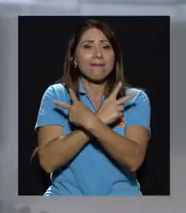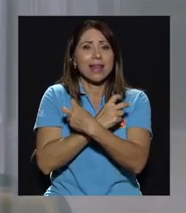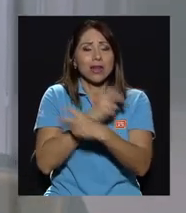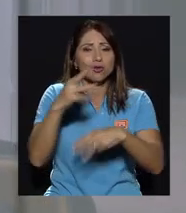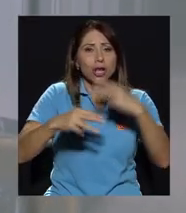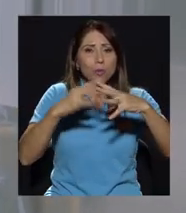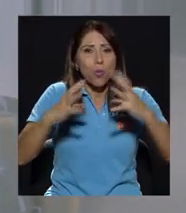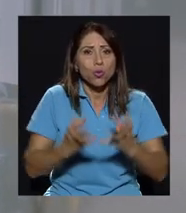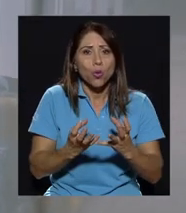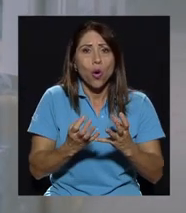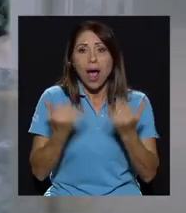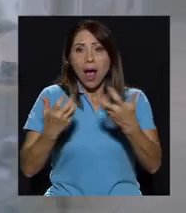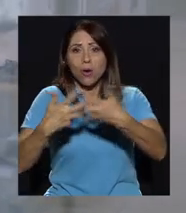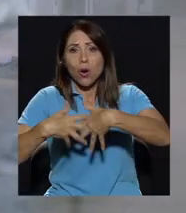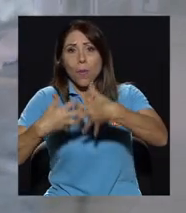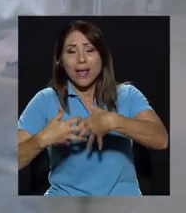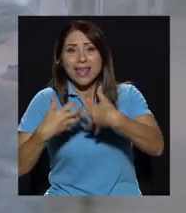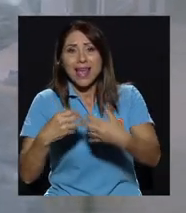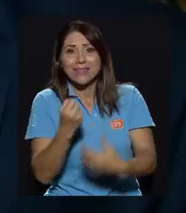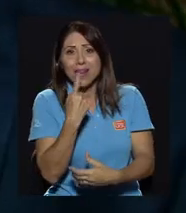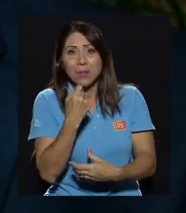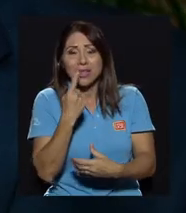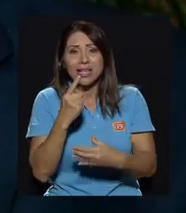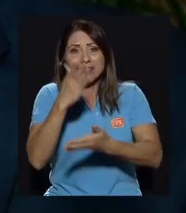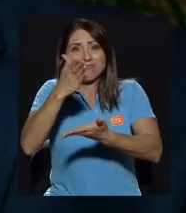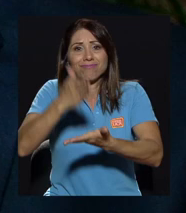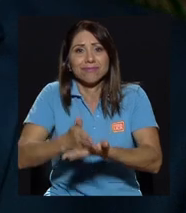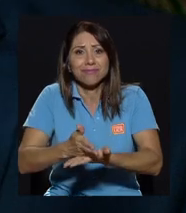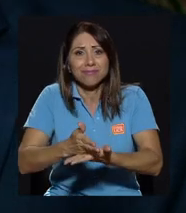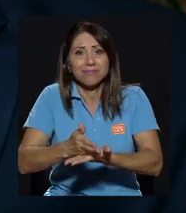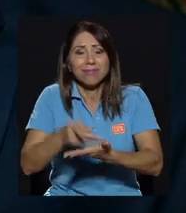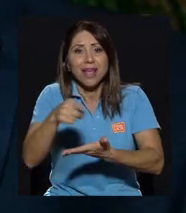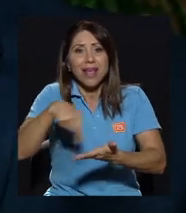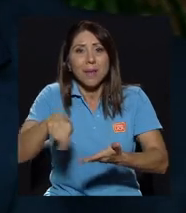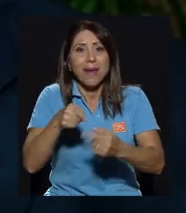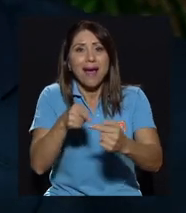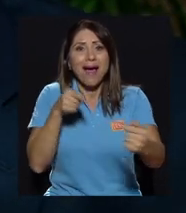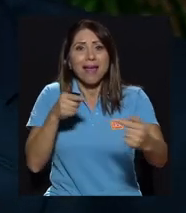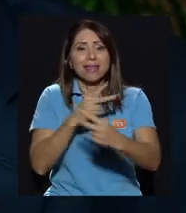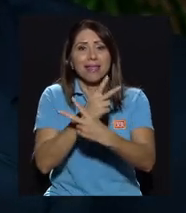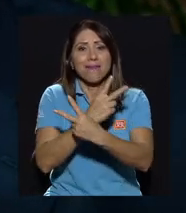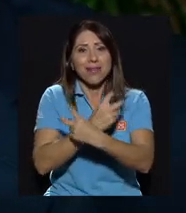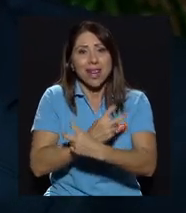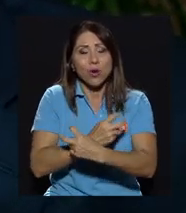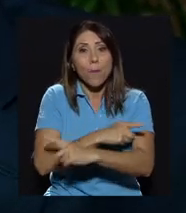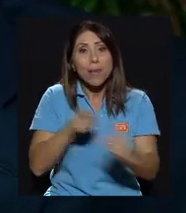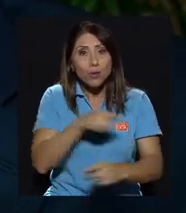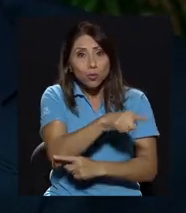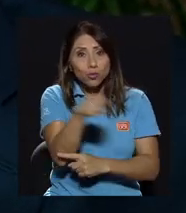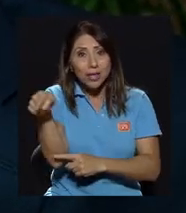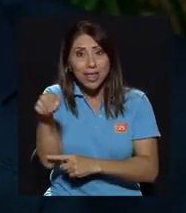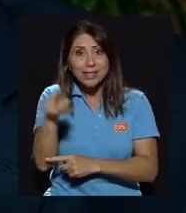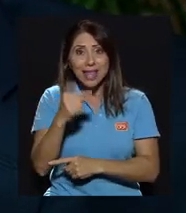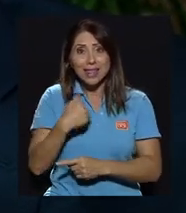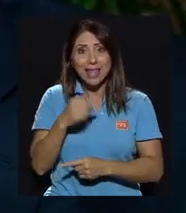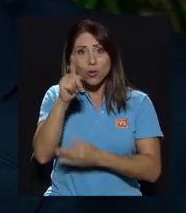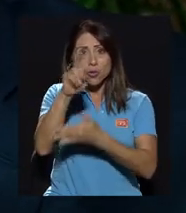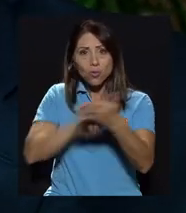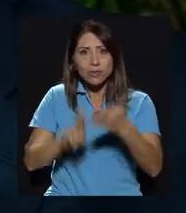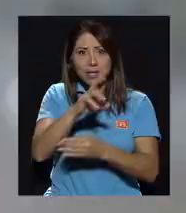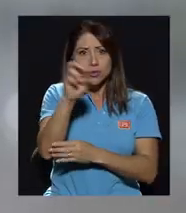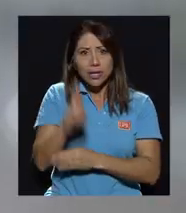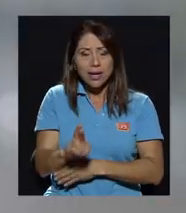farmacéuticas están deteniendo la producción de anti veneno pero ustedes tienen una universidad en costa rica que está